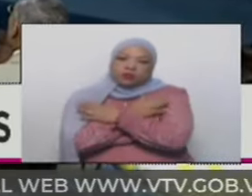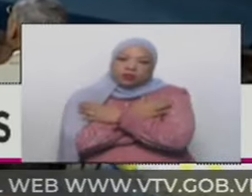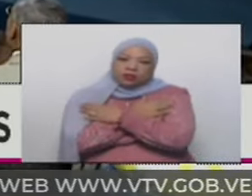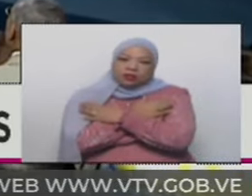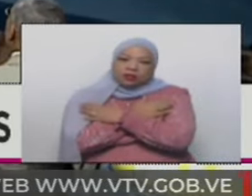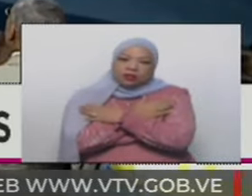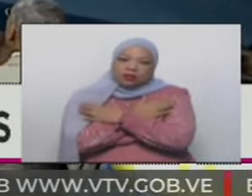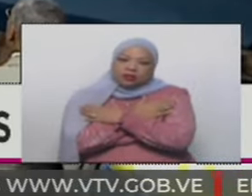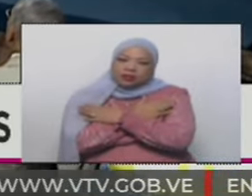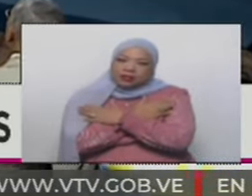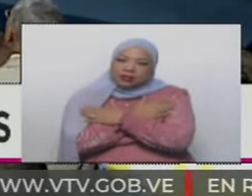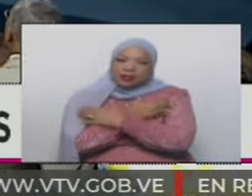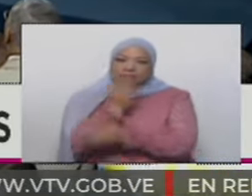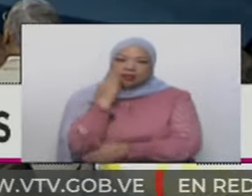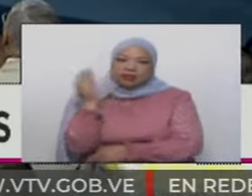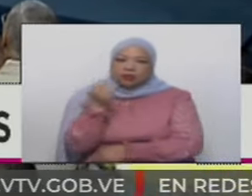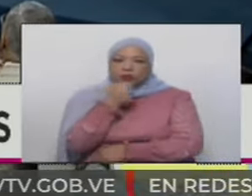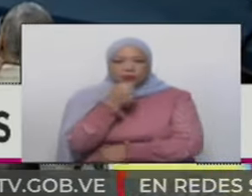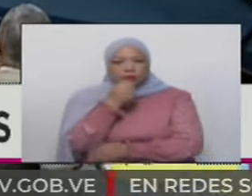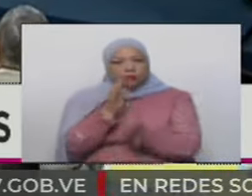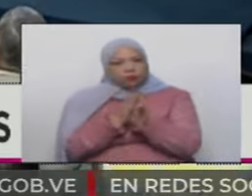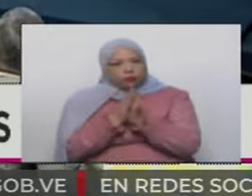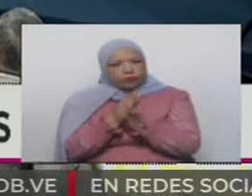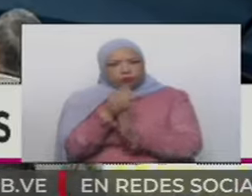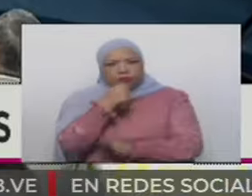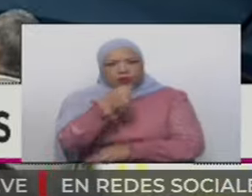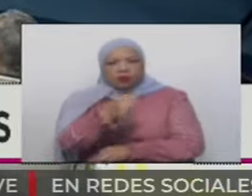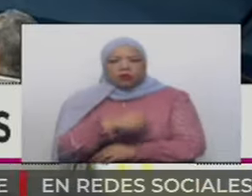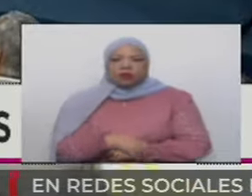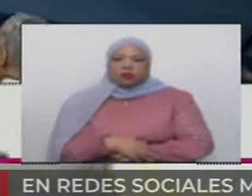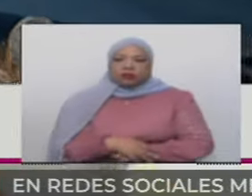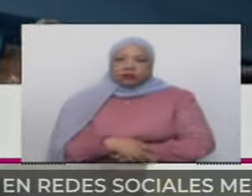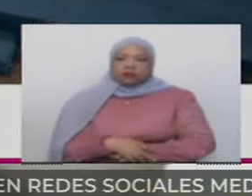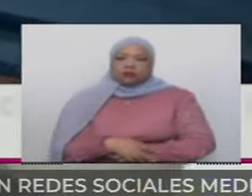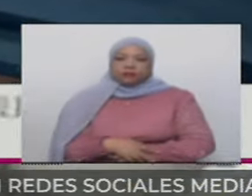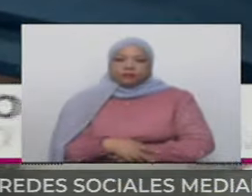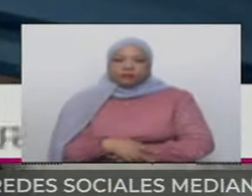Felicitaciones. Dale un micrófono, vale. De verdad.